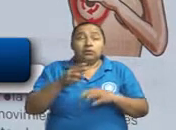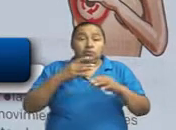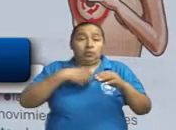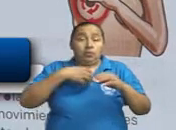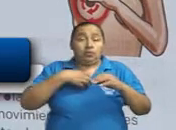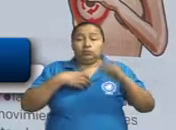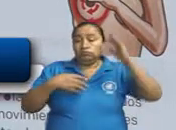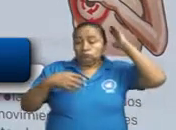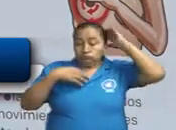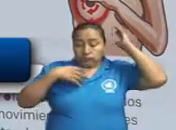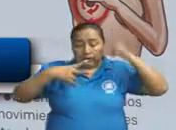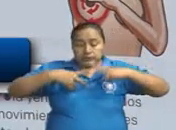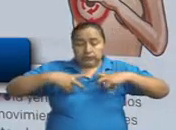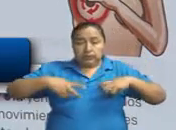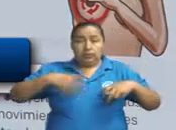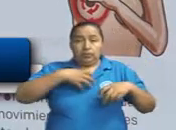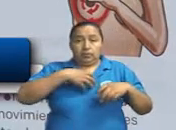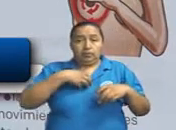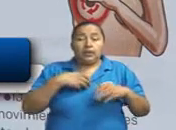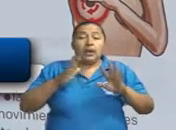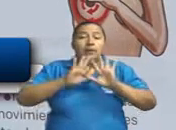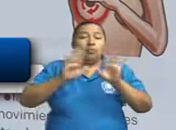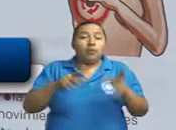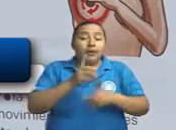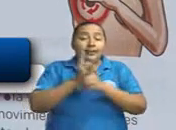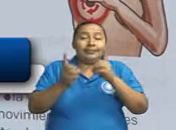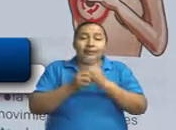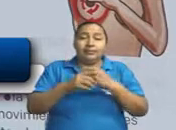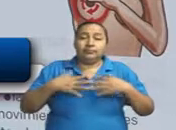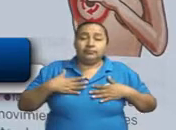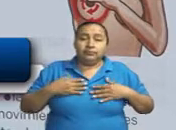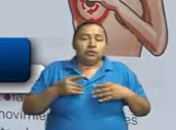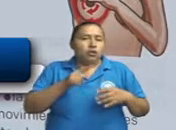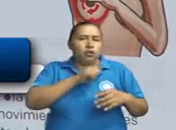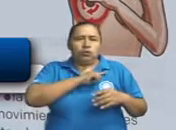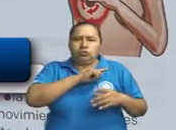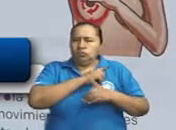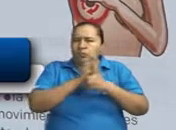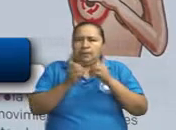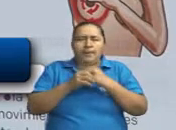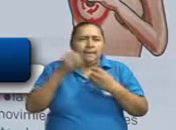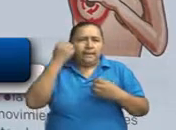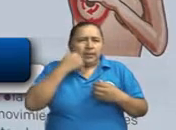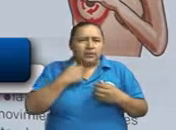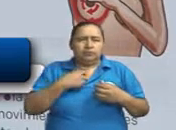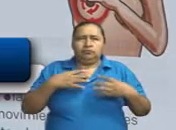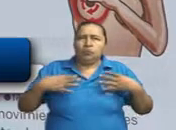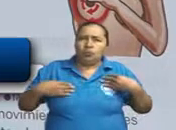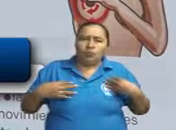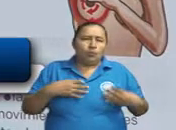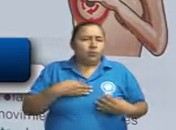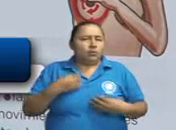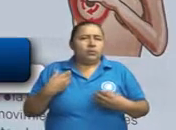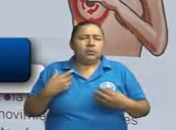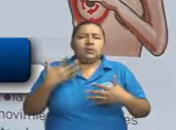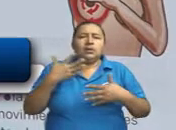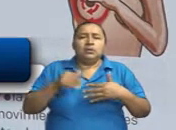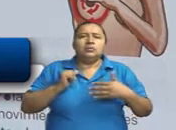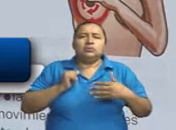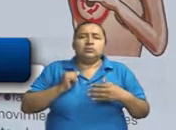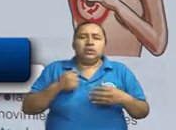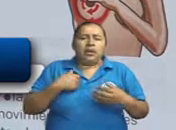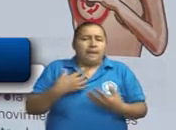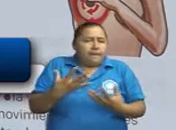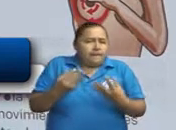el autoexamen de mama. La mujer se debe tocar, no tiene que tenerse miedo a tocar. que no se toque, que exista un